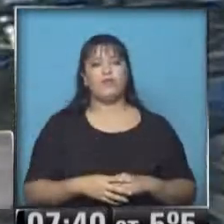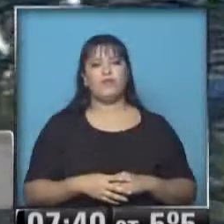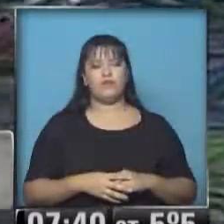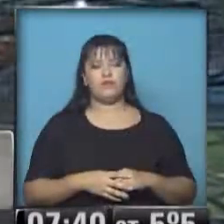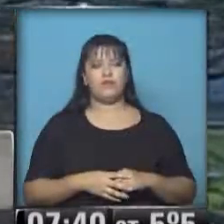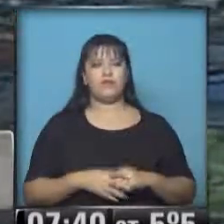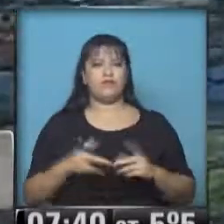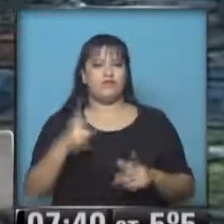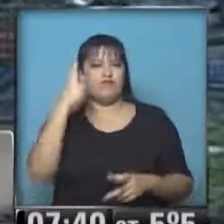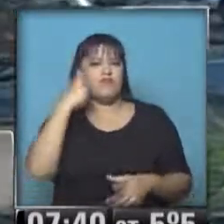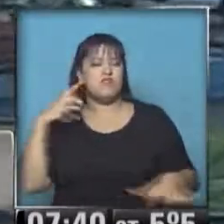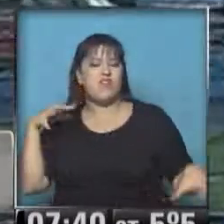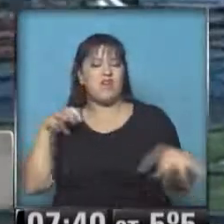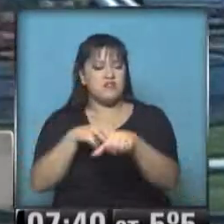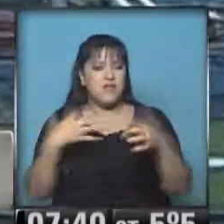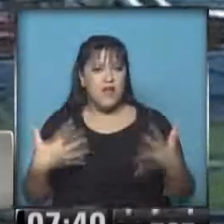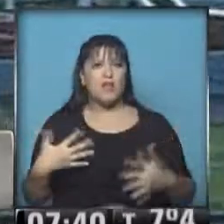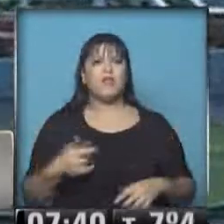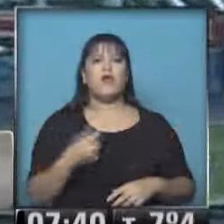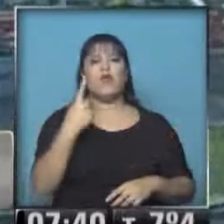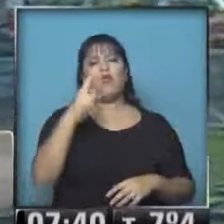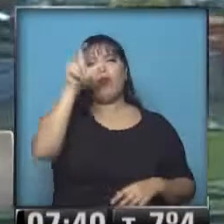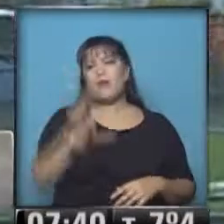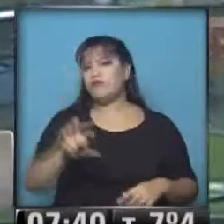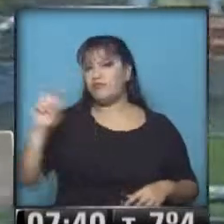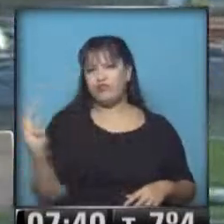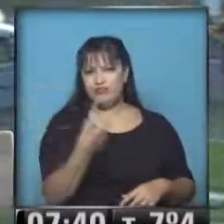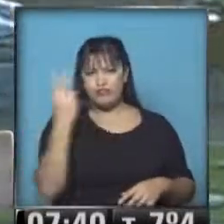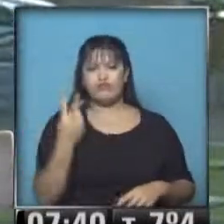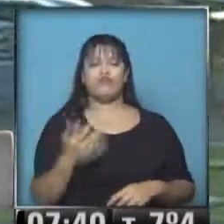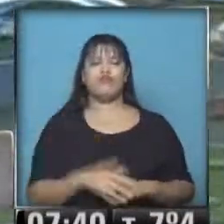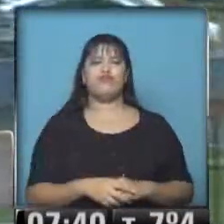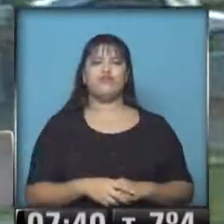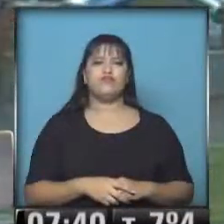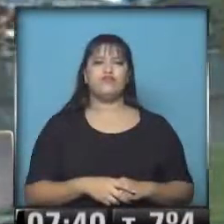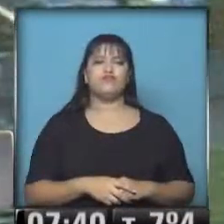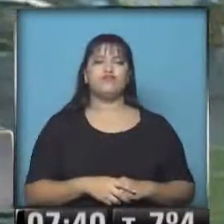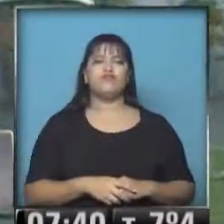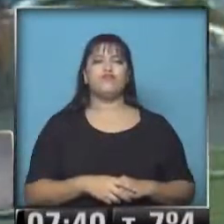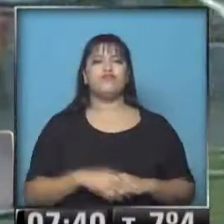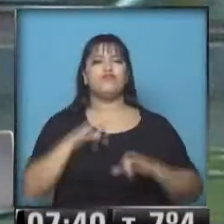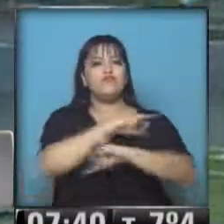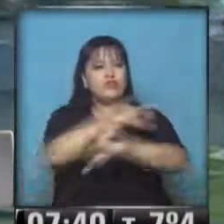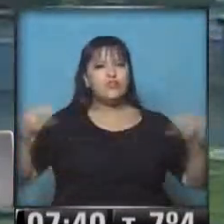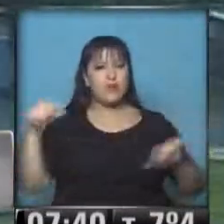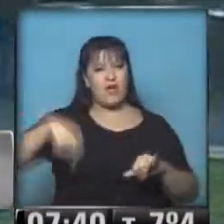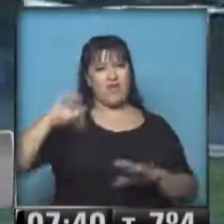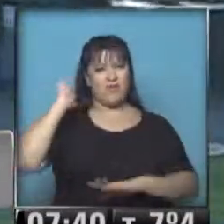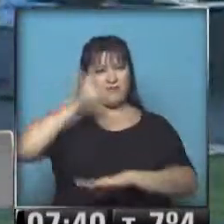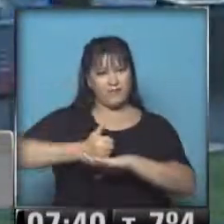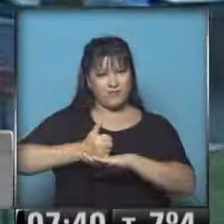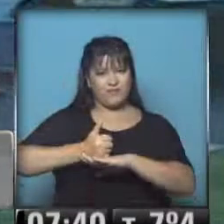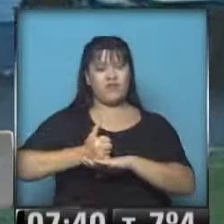triste accidente que dejó este saldo luctuoso estamos informando en vivo en este caso